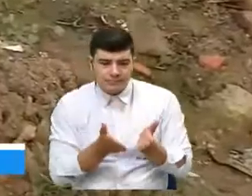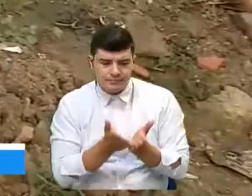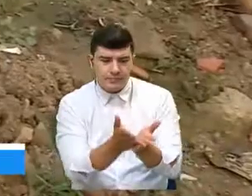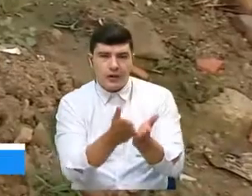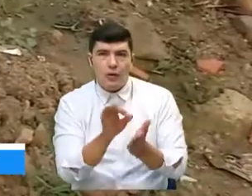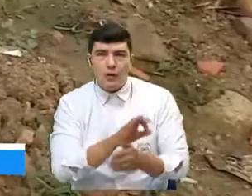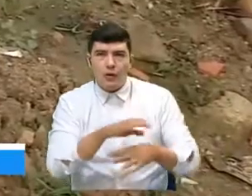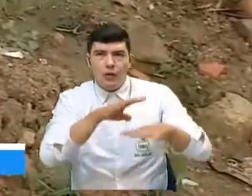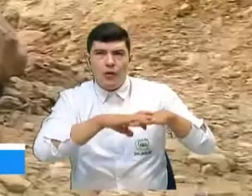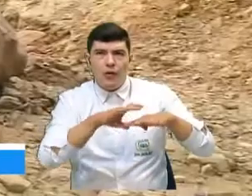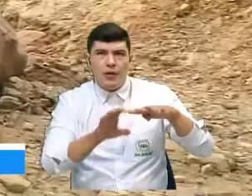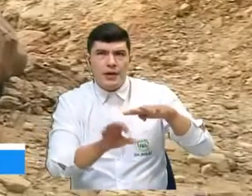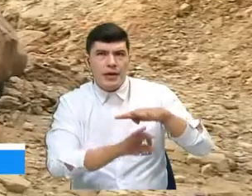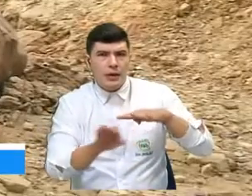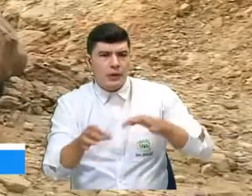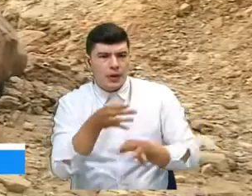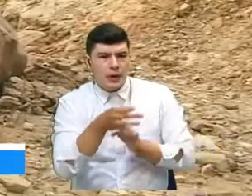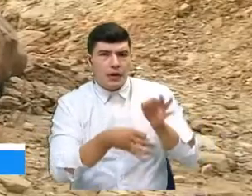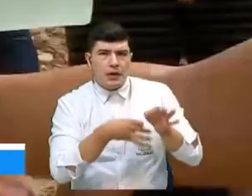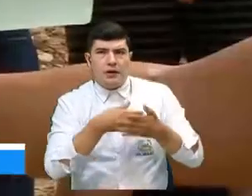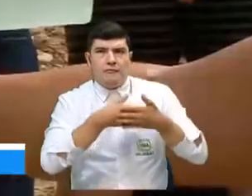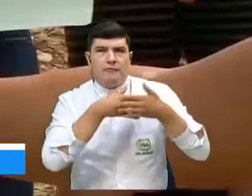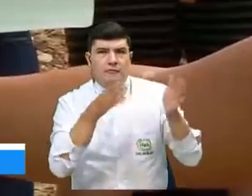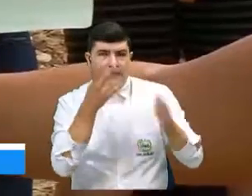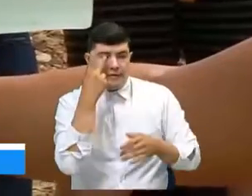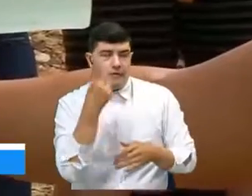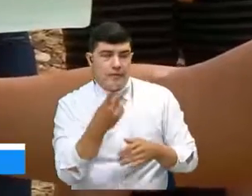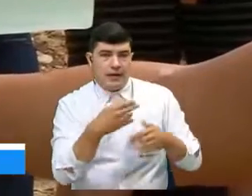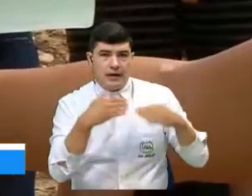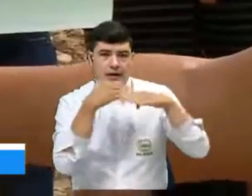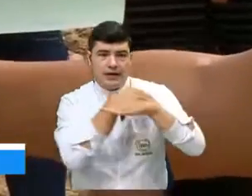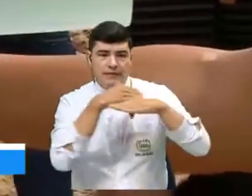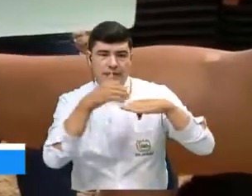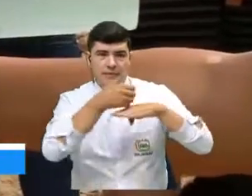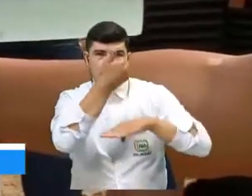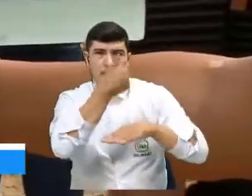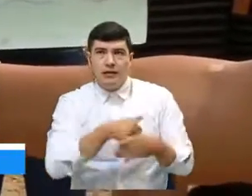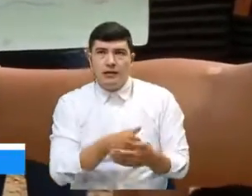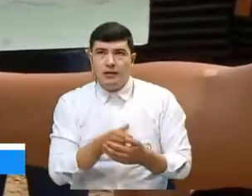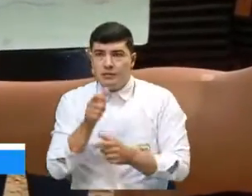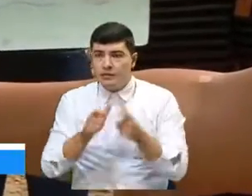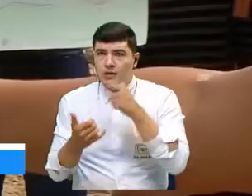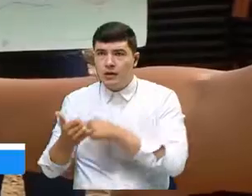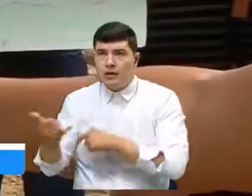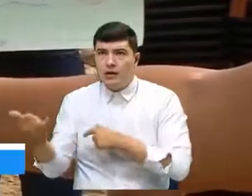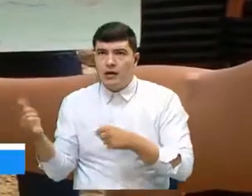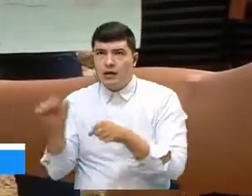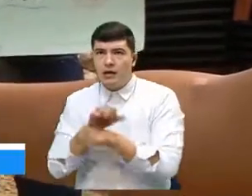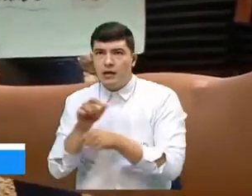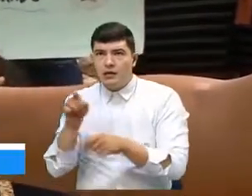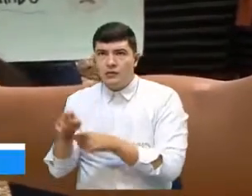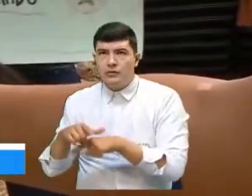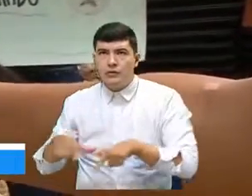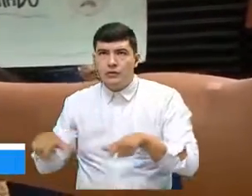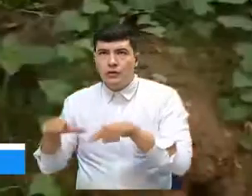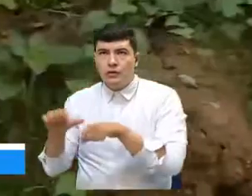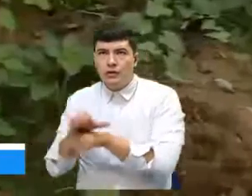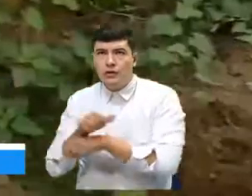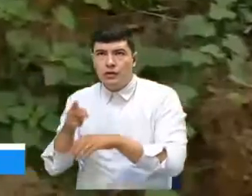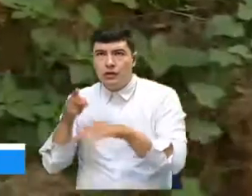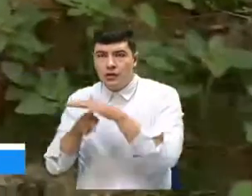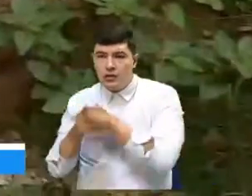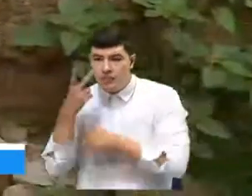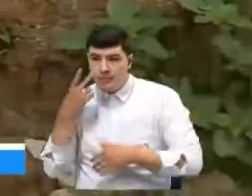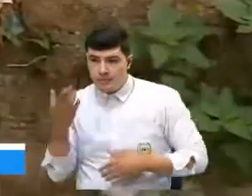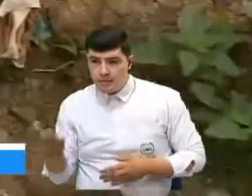alcantarillas sin ninguna protección en medio de la vía principal hasta que aquí la gente tiene carro y está en el que estarán el carro aysén como